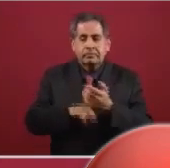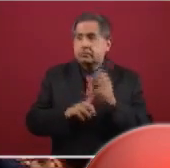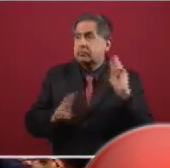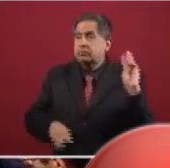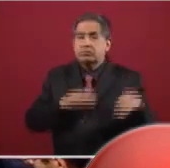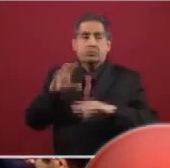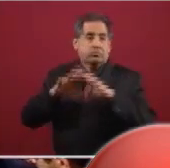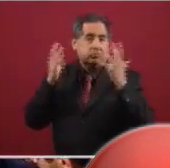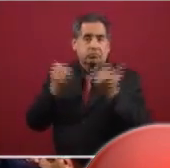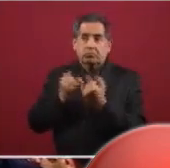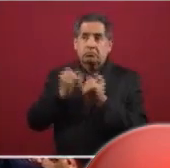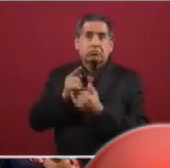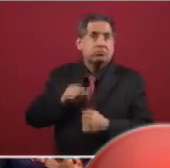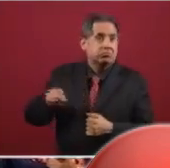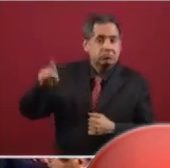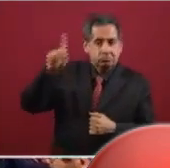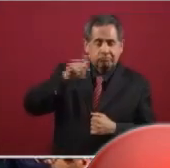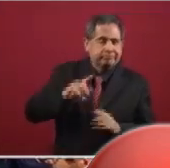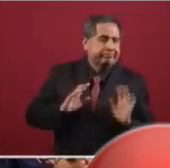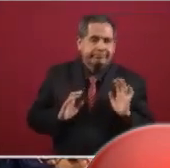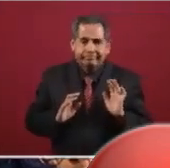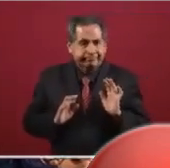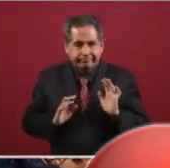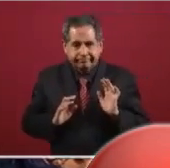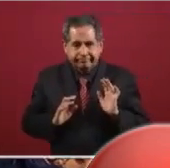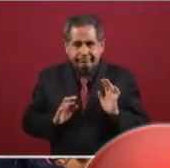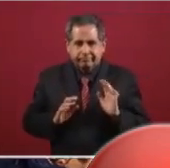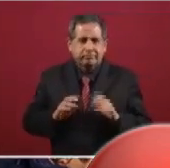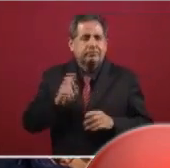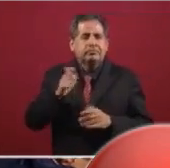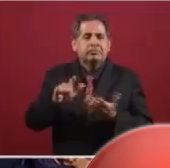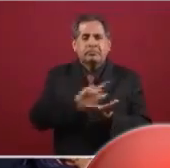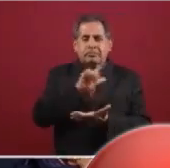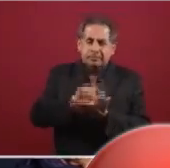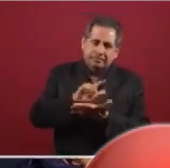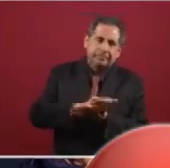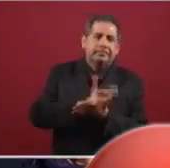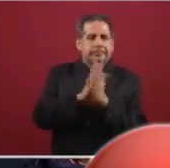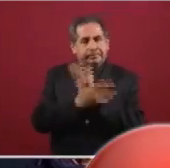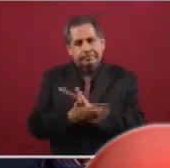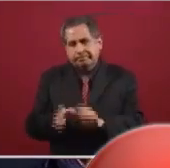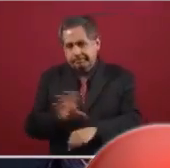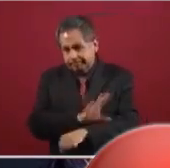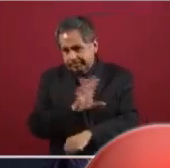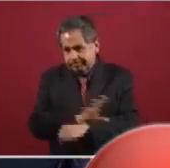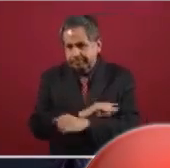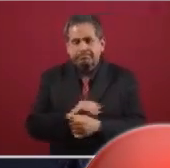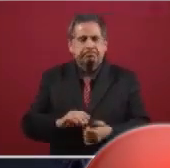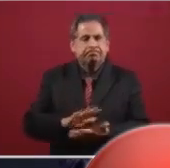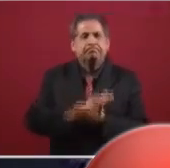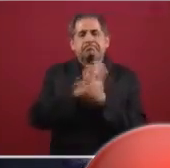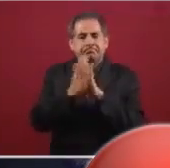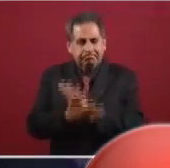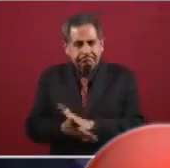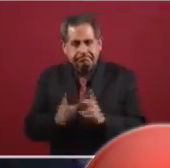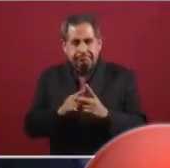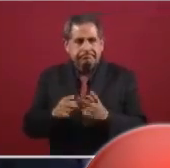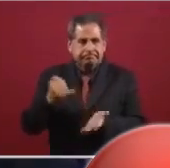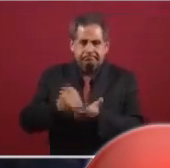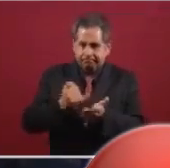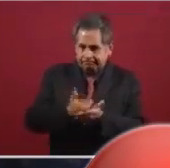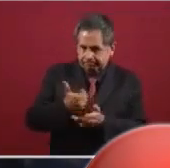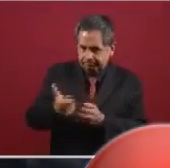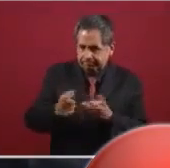el mundo, las reformas energéticas, la reforma fiscal, la